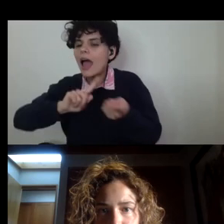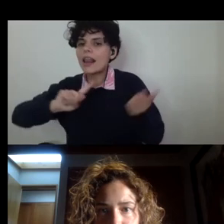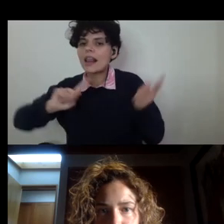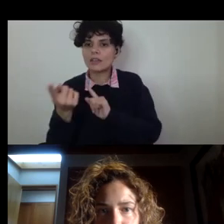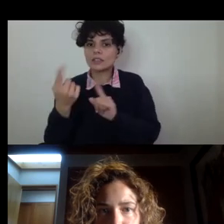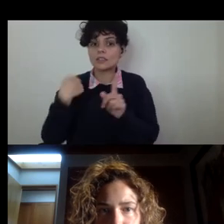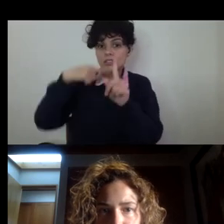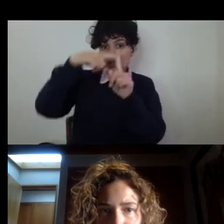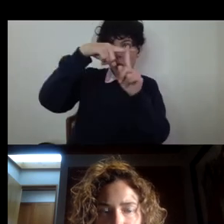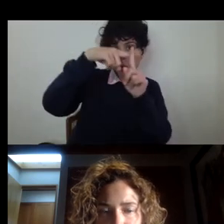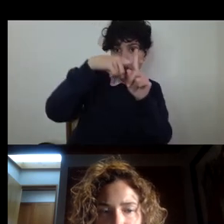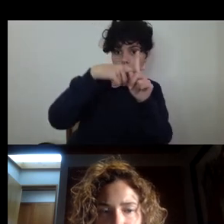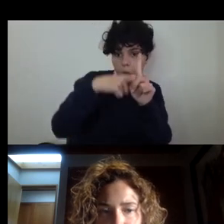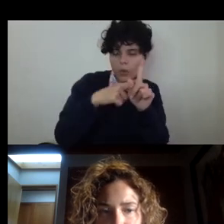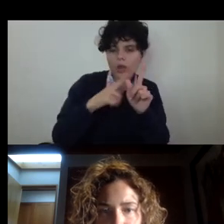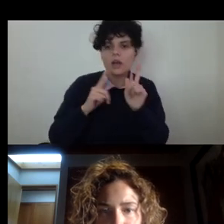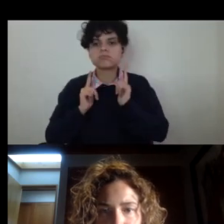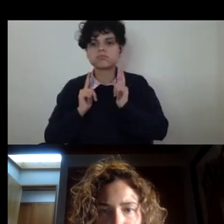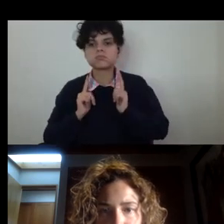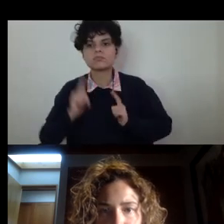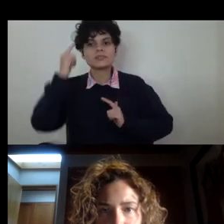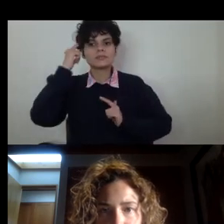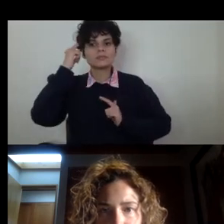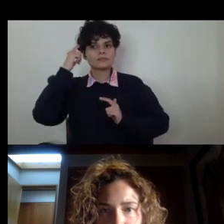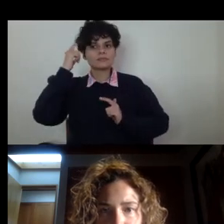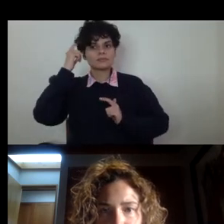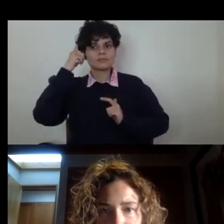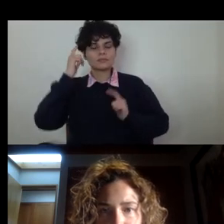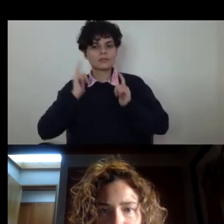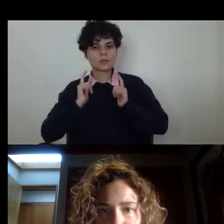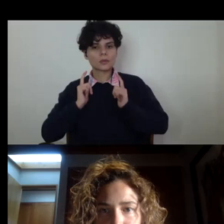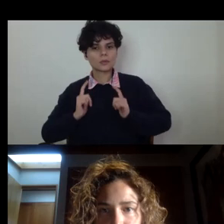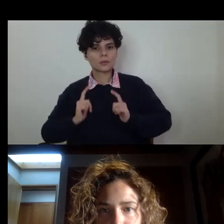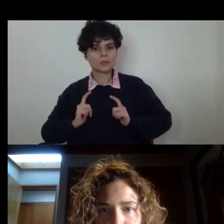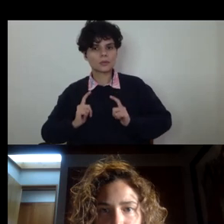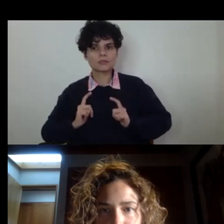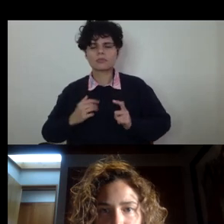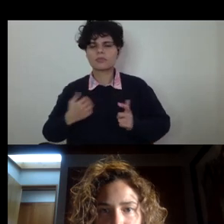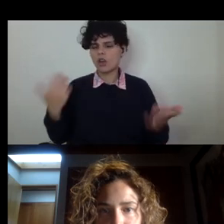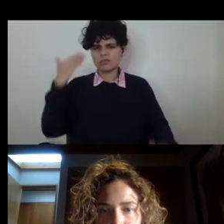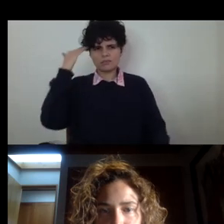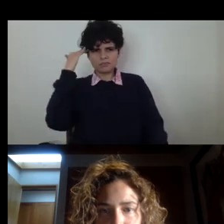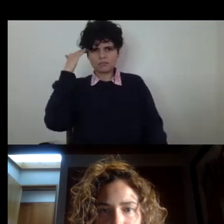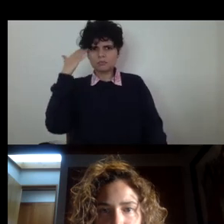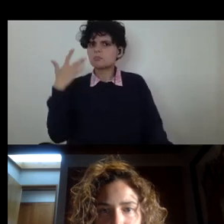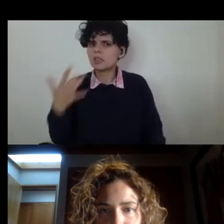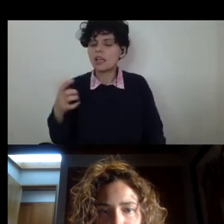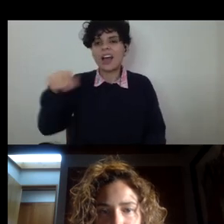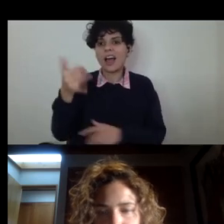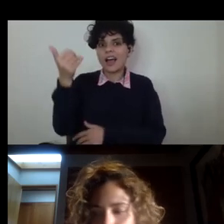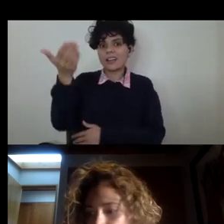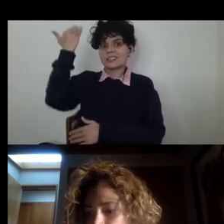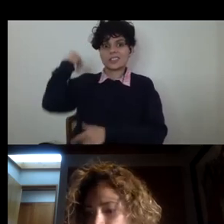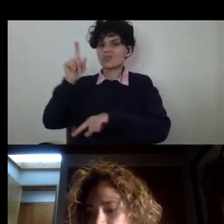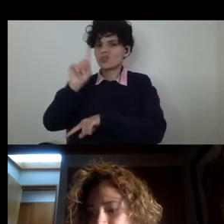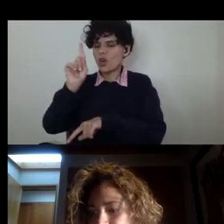reposo. Ahora, ¿cómo lo podemos explicar? Probablemente, a pesar de que no lo medimos en ese tiempo directamente, lo